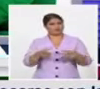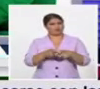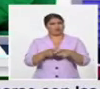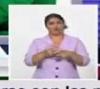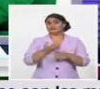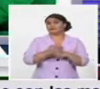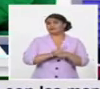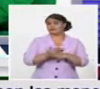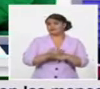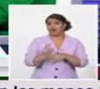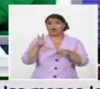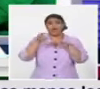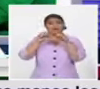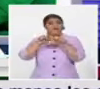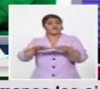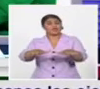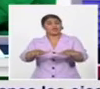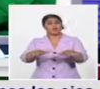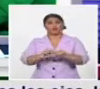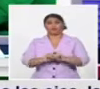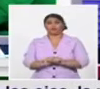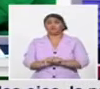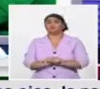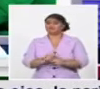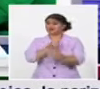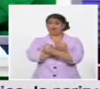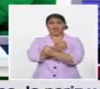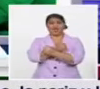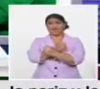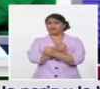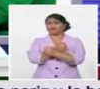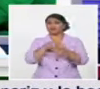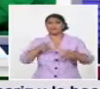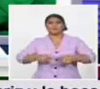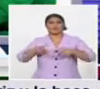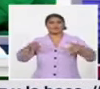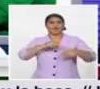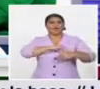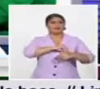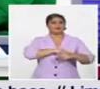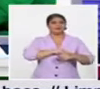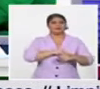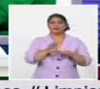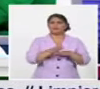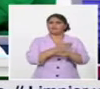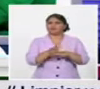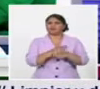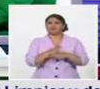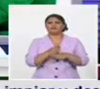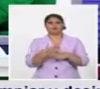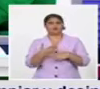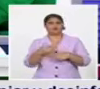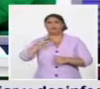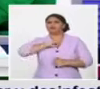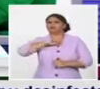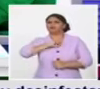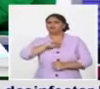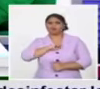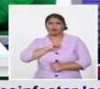virus ha ido incrementando un poco la sintomatología de los pacientes, a veces desde el